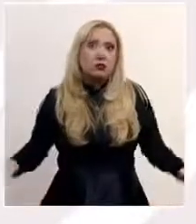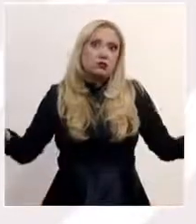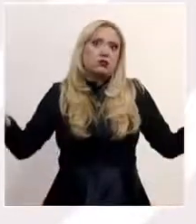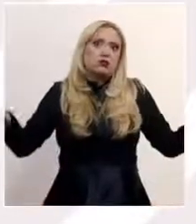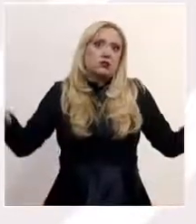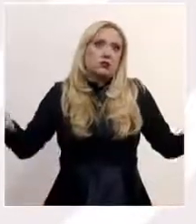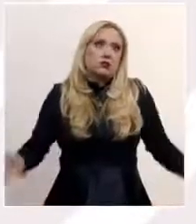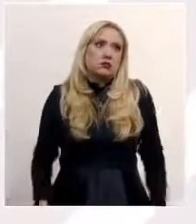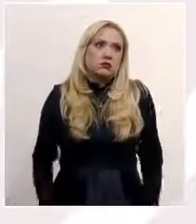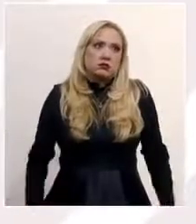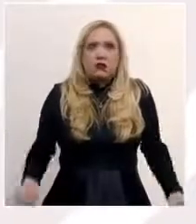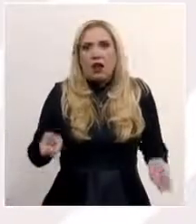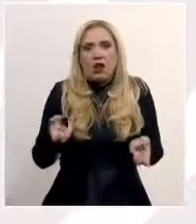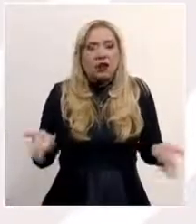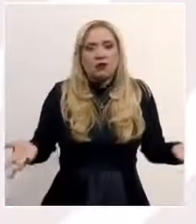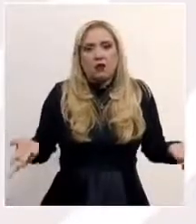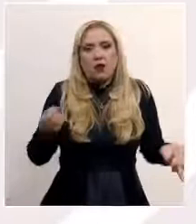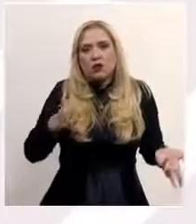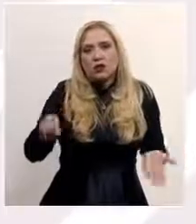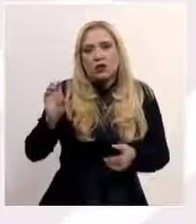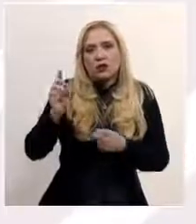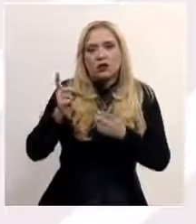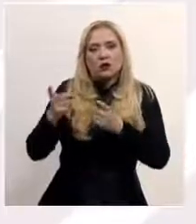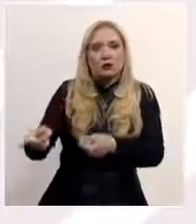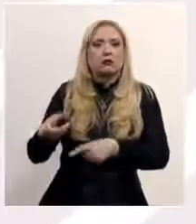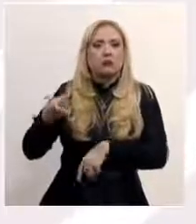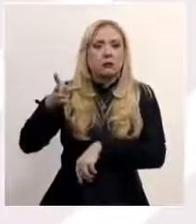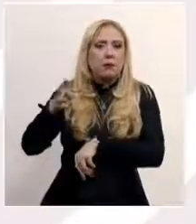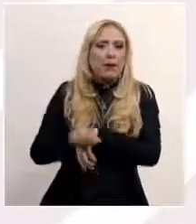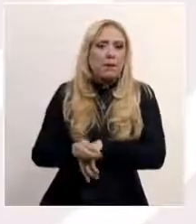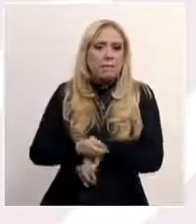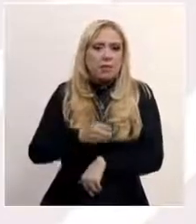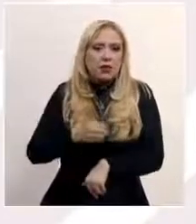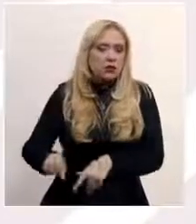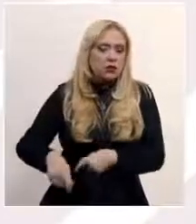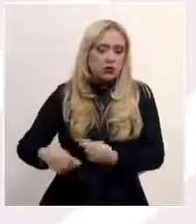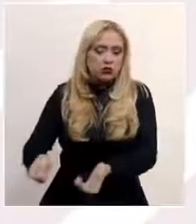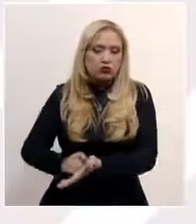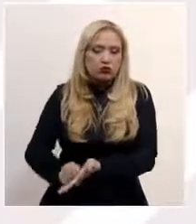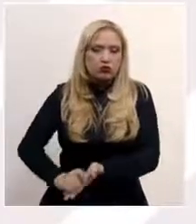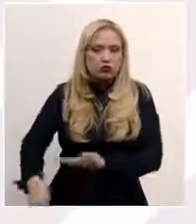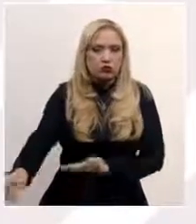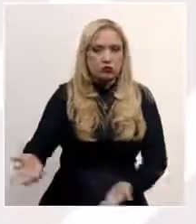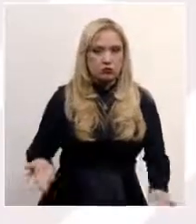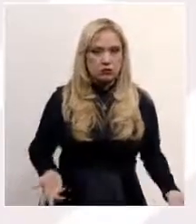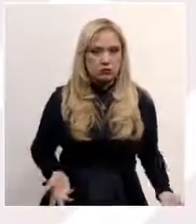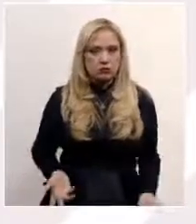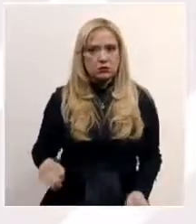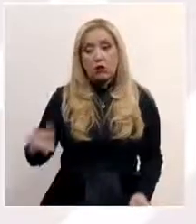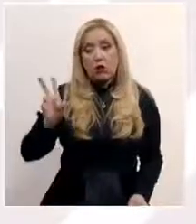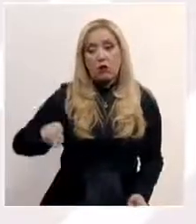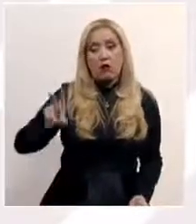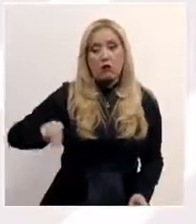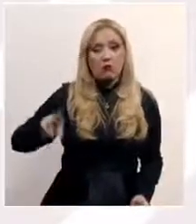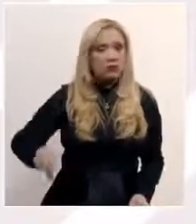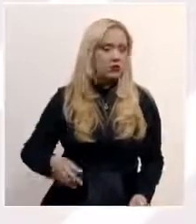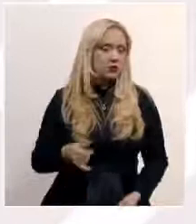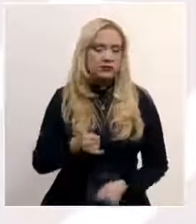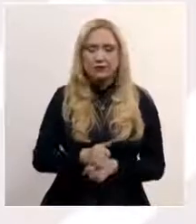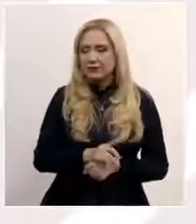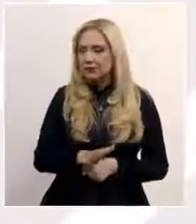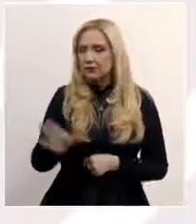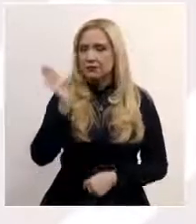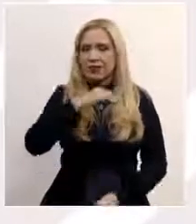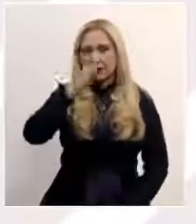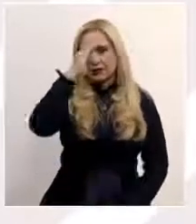pues esa es la vida, ¿no? Pero no podemos darle tratamientos distintos a partir de un prejuicio, ¿no? Y justo, Valeria, vuelvo contigo